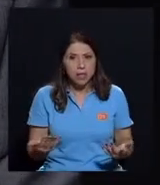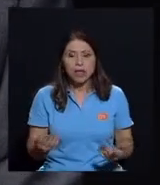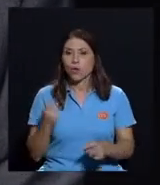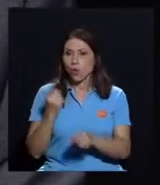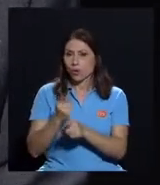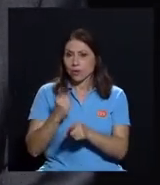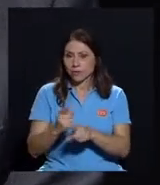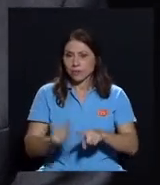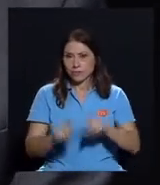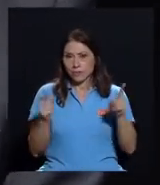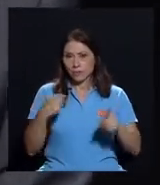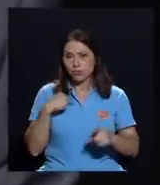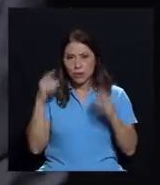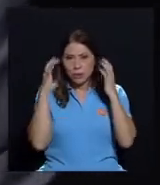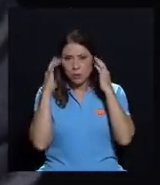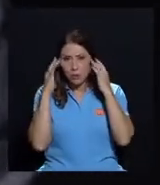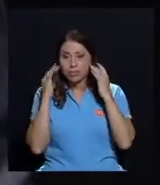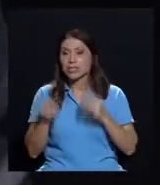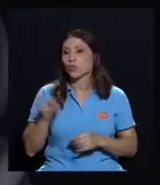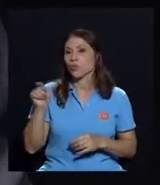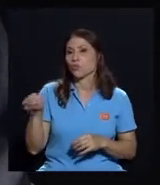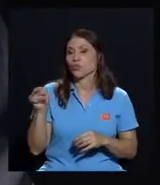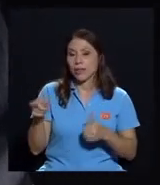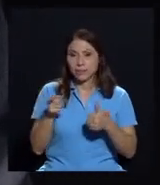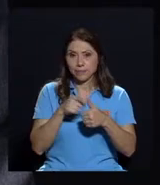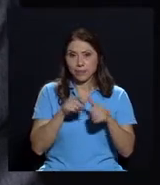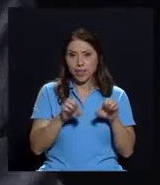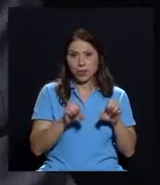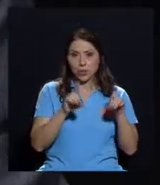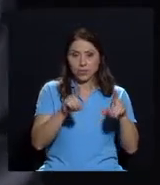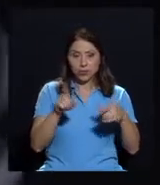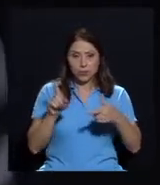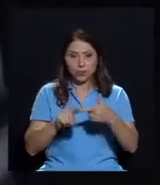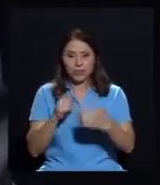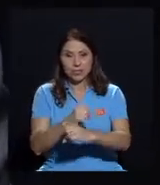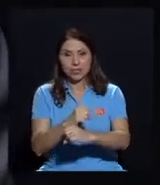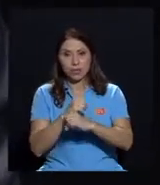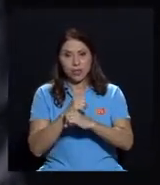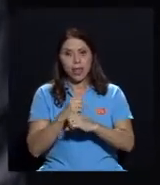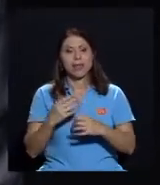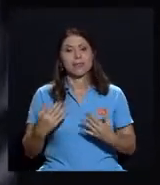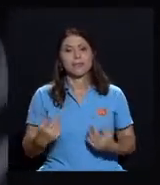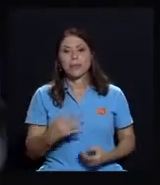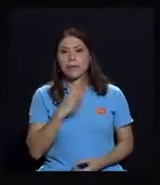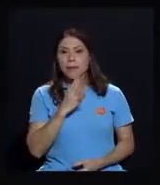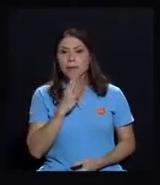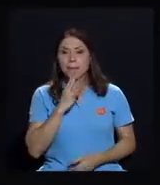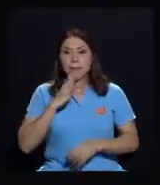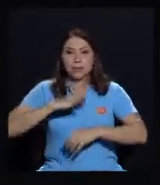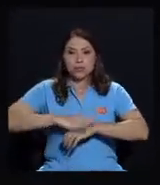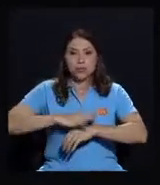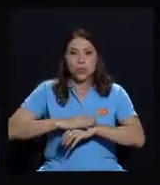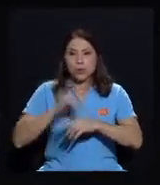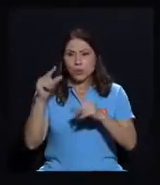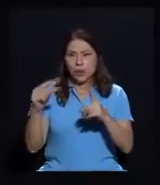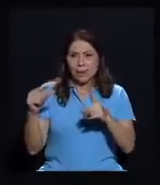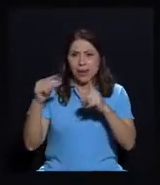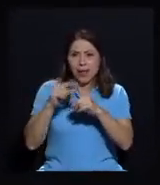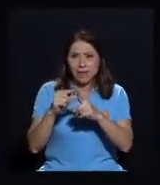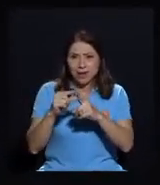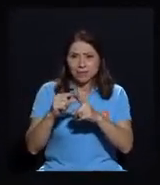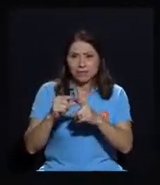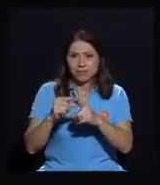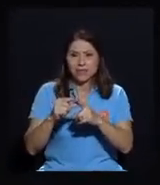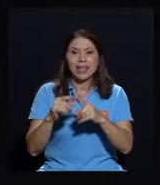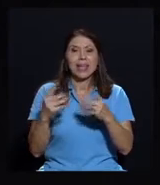que usted tanto en educación como en en seguridad ha subrayado una palabra que es integración